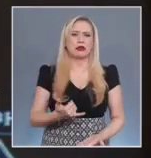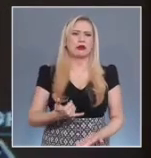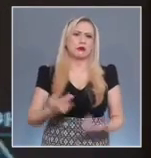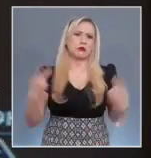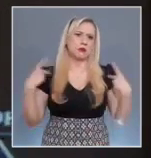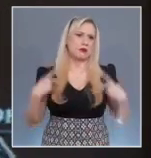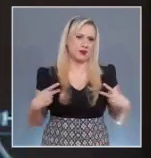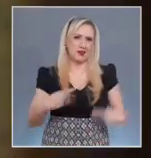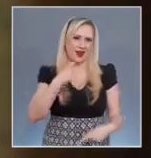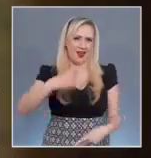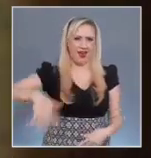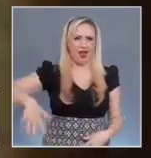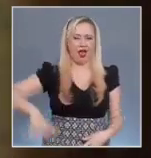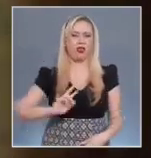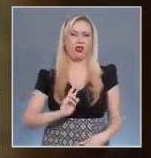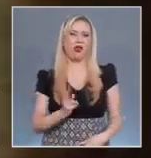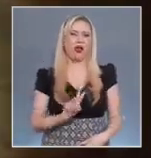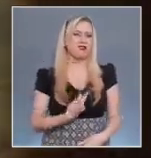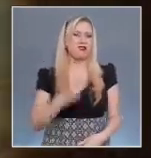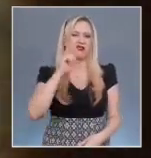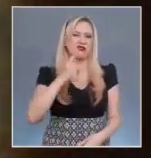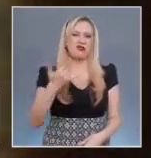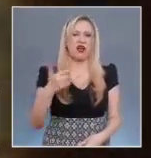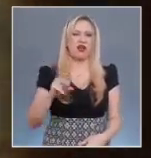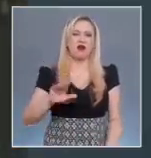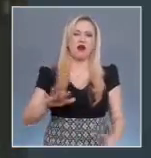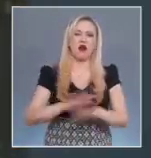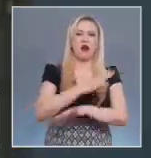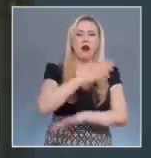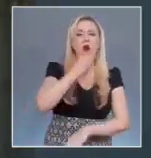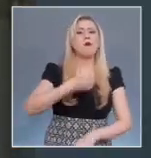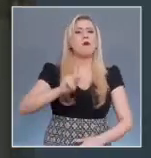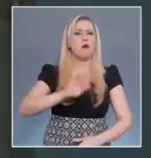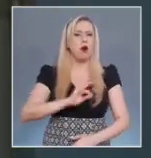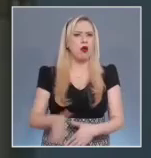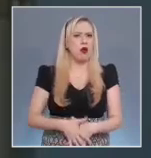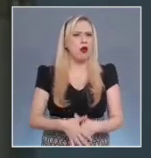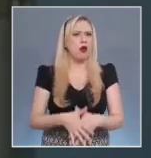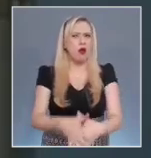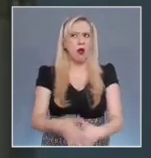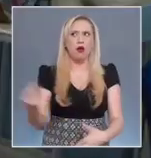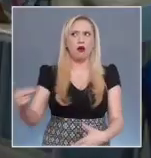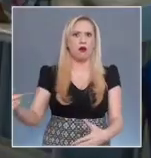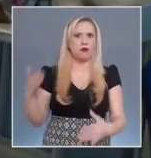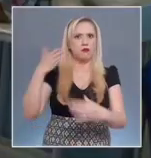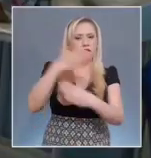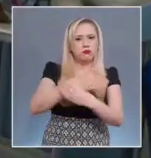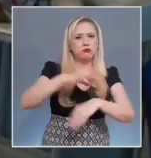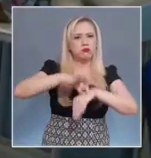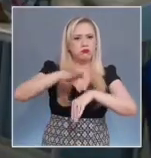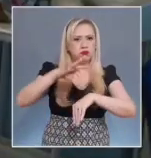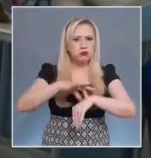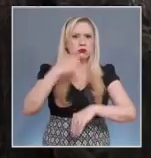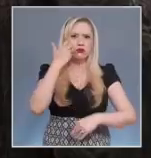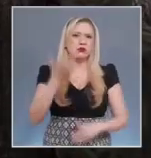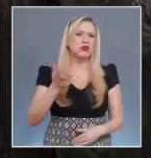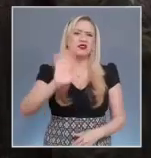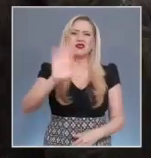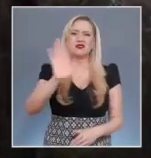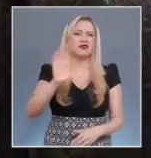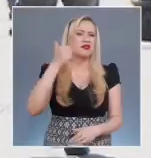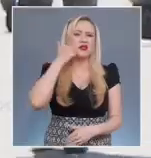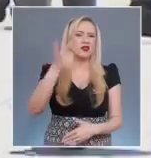que aumentan el estigma para quienes acuden a esos servicios de atención médica. Consideró que las normas que penalizan el aborto